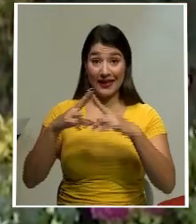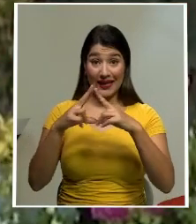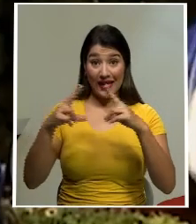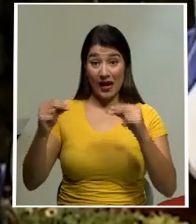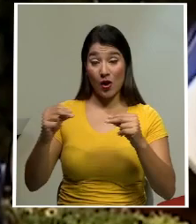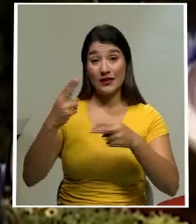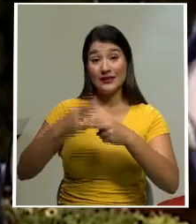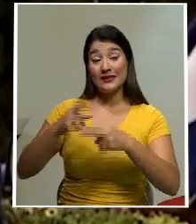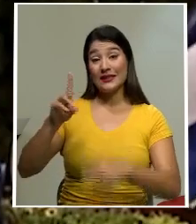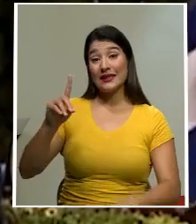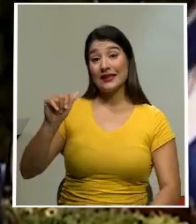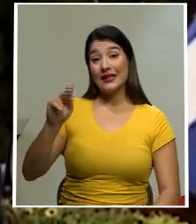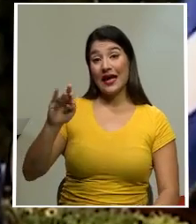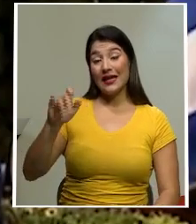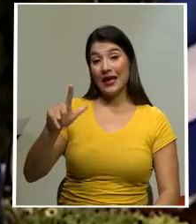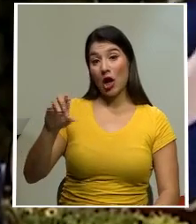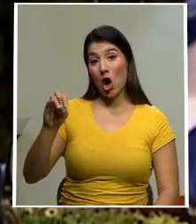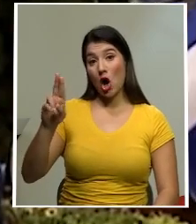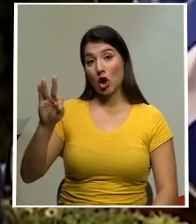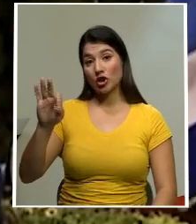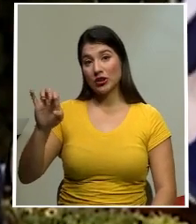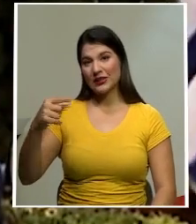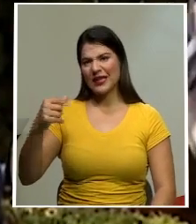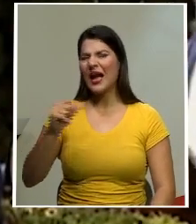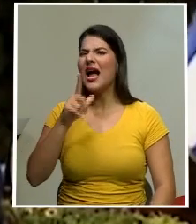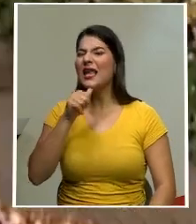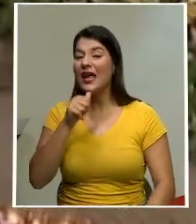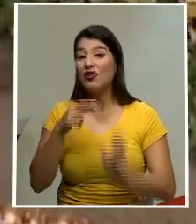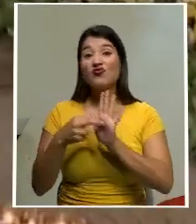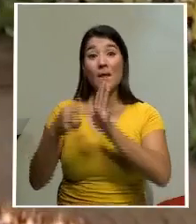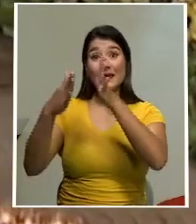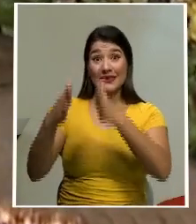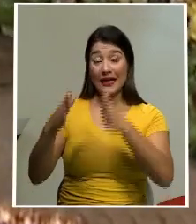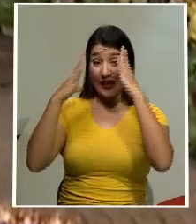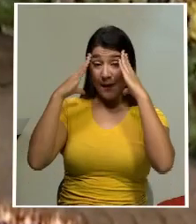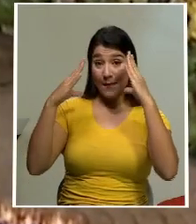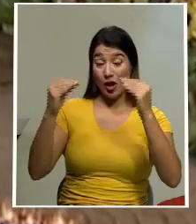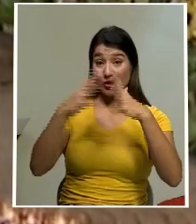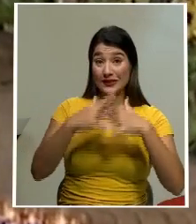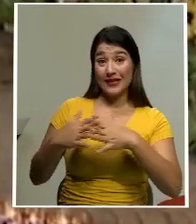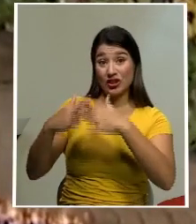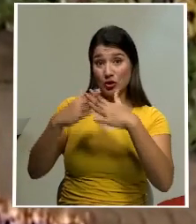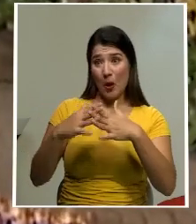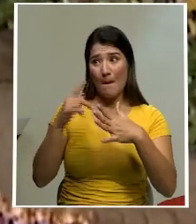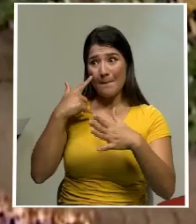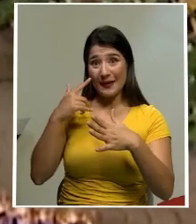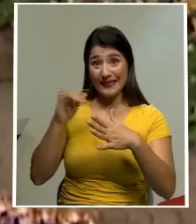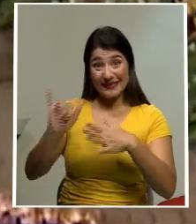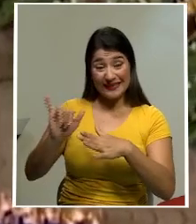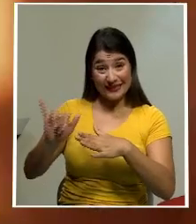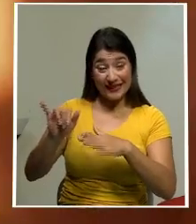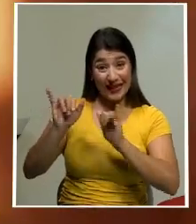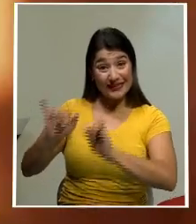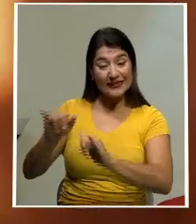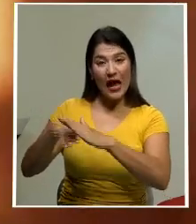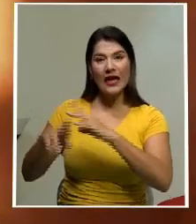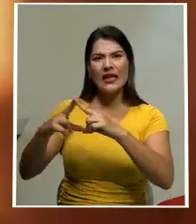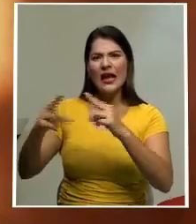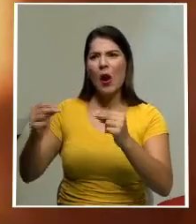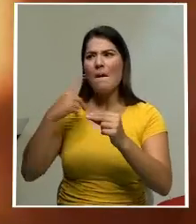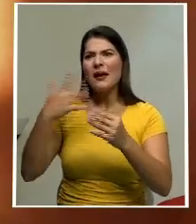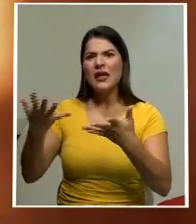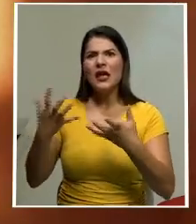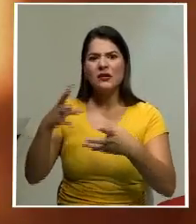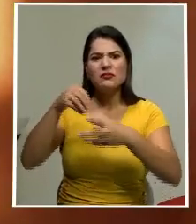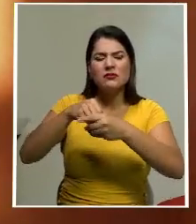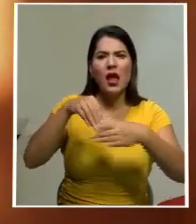Nicaragua, Daniel Ortega, al embajador de Estados Unidos, a quien acusa de inmiscuirse en las elecciones de noviembre. Aquí el embajador